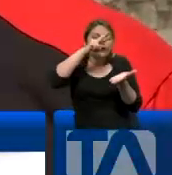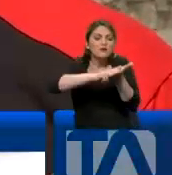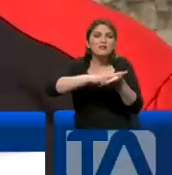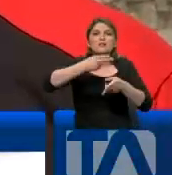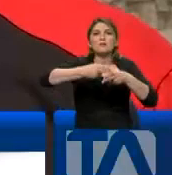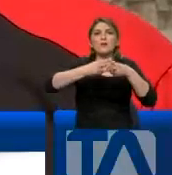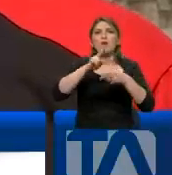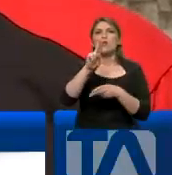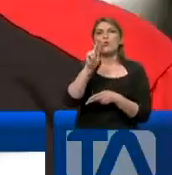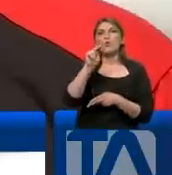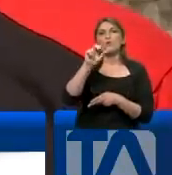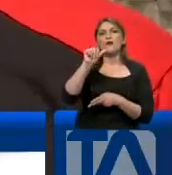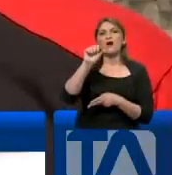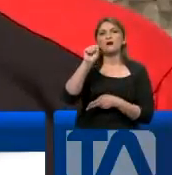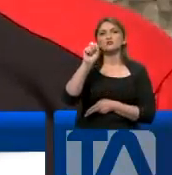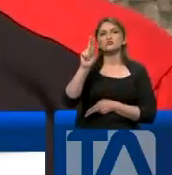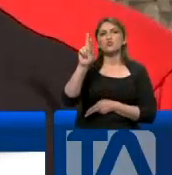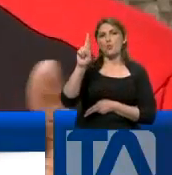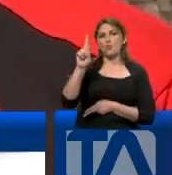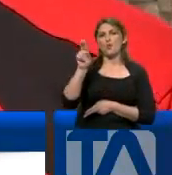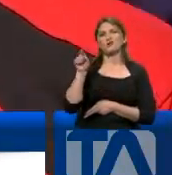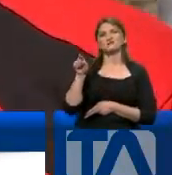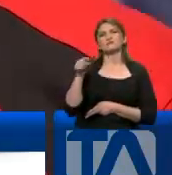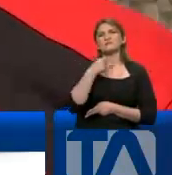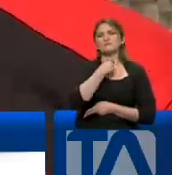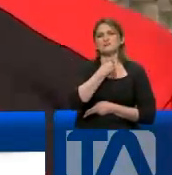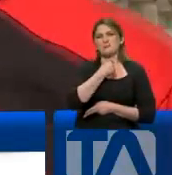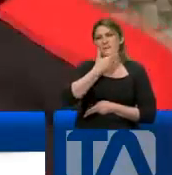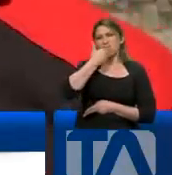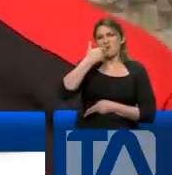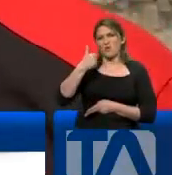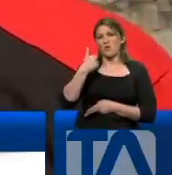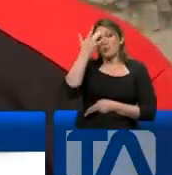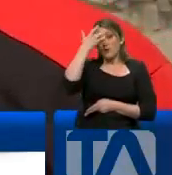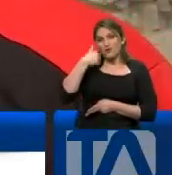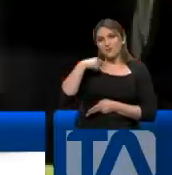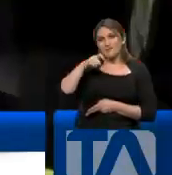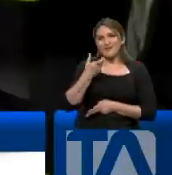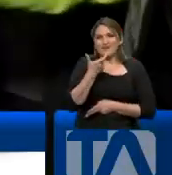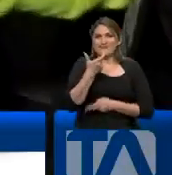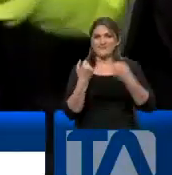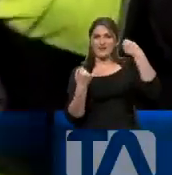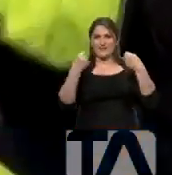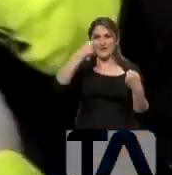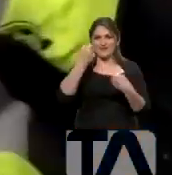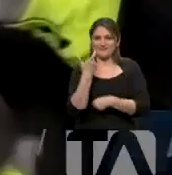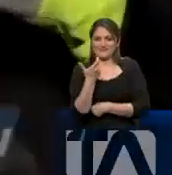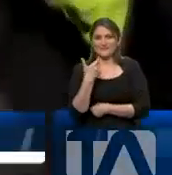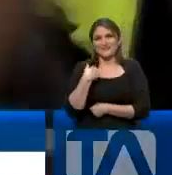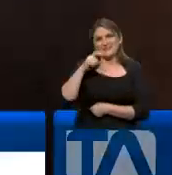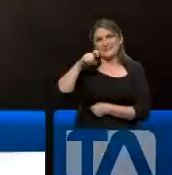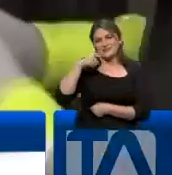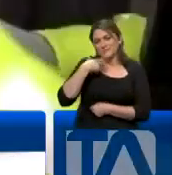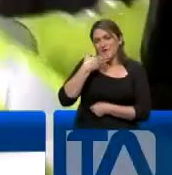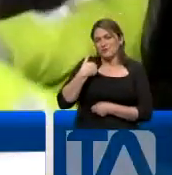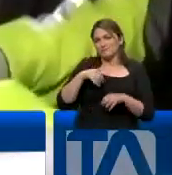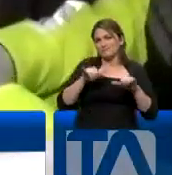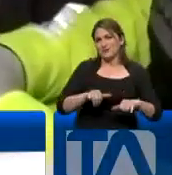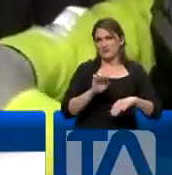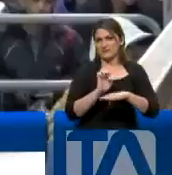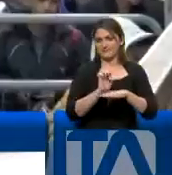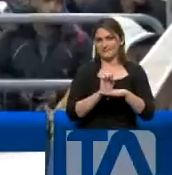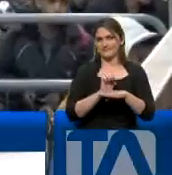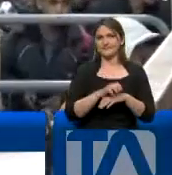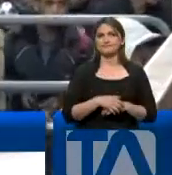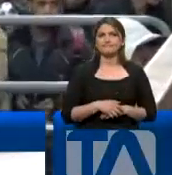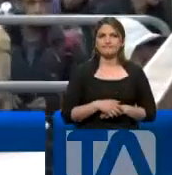más, o sea, quiero sacar la licencia y tener trabajo y toda esa cuestión. La regularización es para quienes ingresaron por